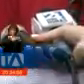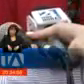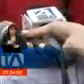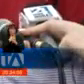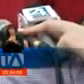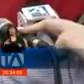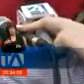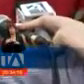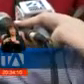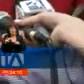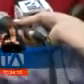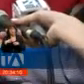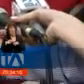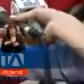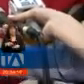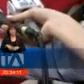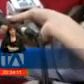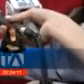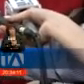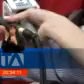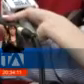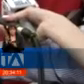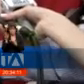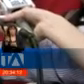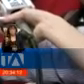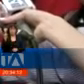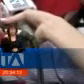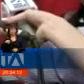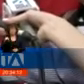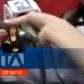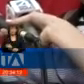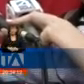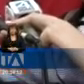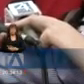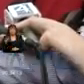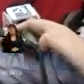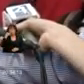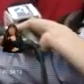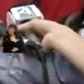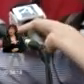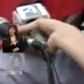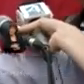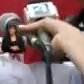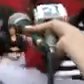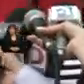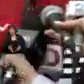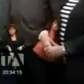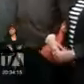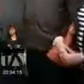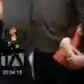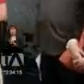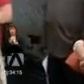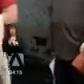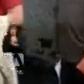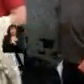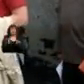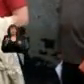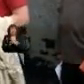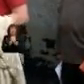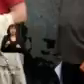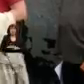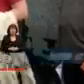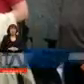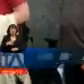más pronto posible porque él no hizo nada criminal. Los padres de